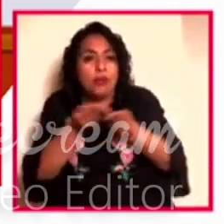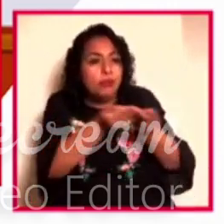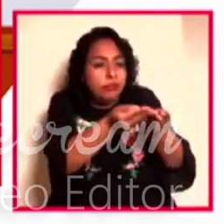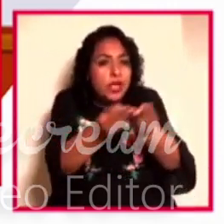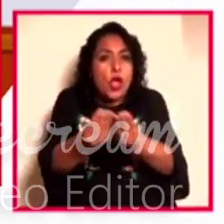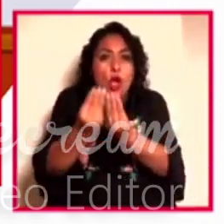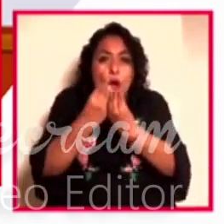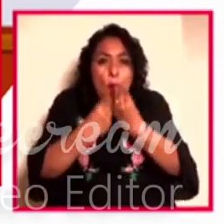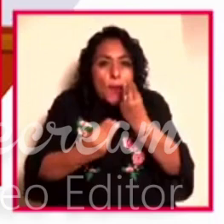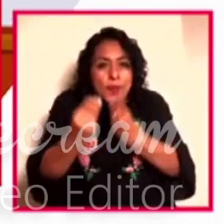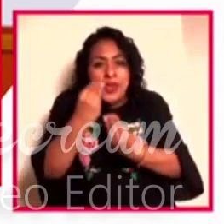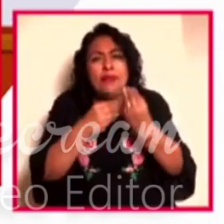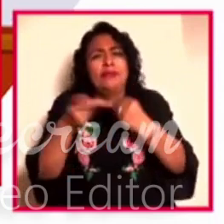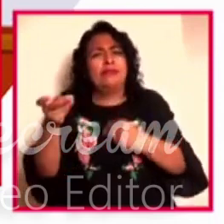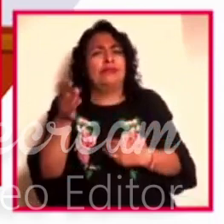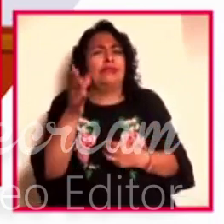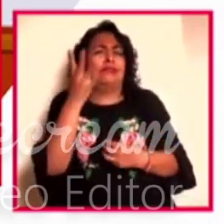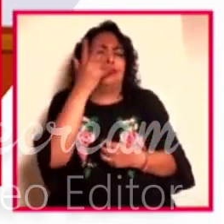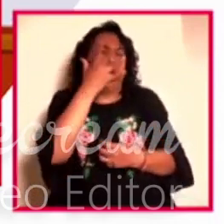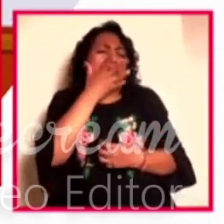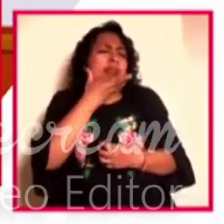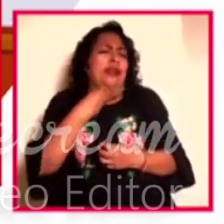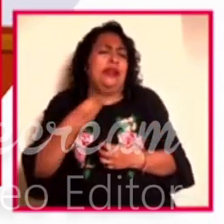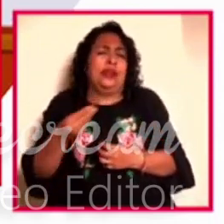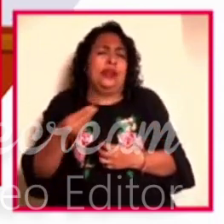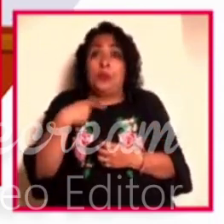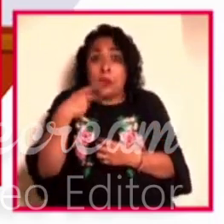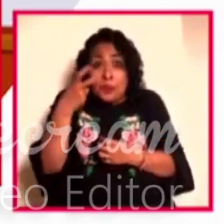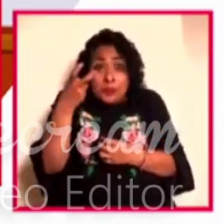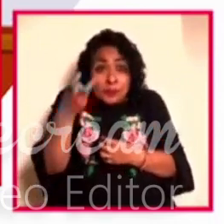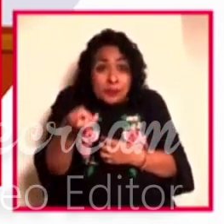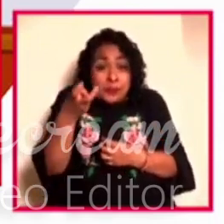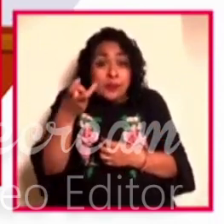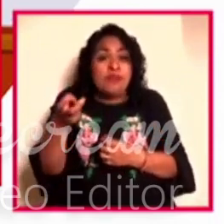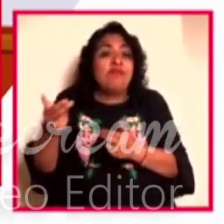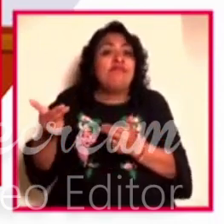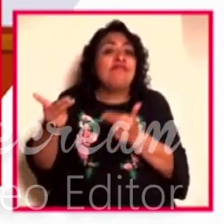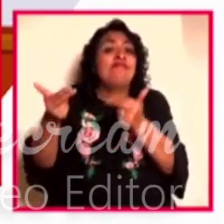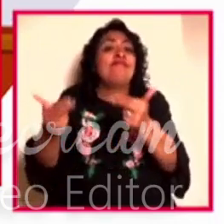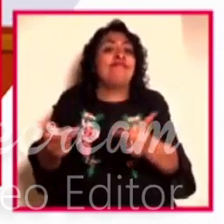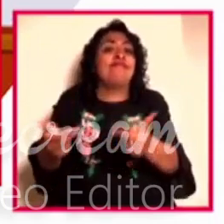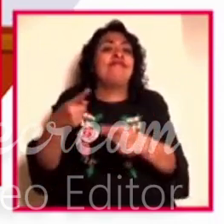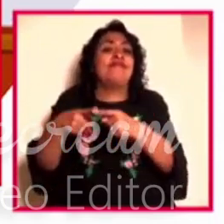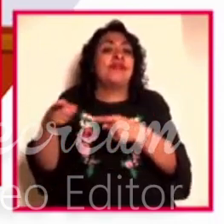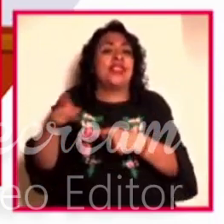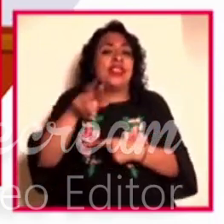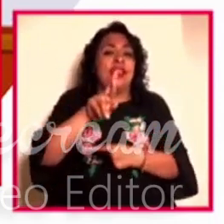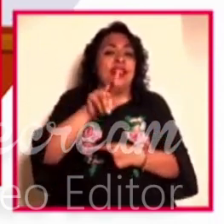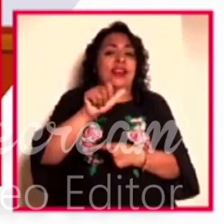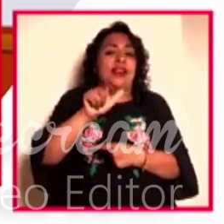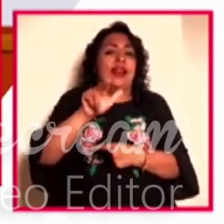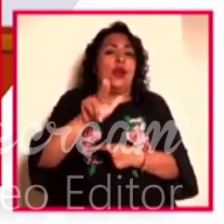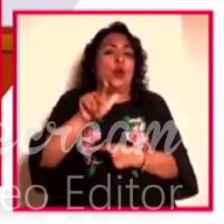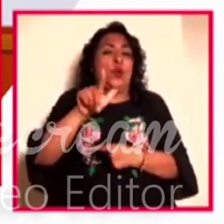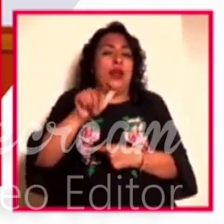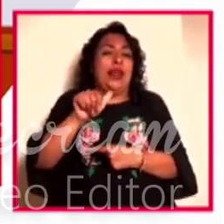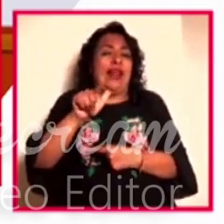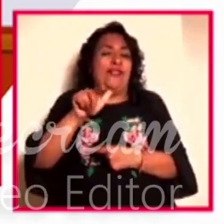cosa súper bonita. Y eso él lo heredó de Raúl Lavista. Y es algo que a